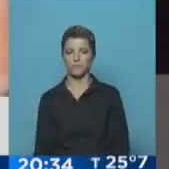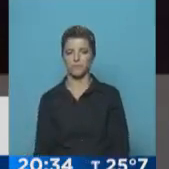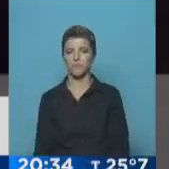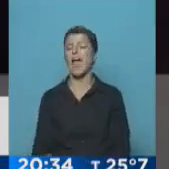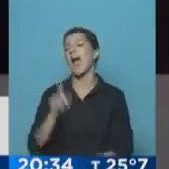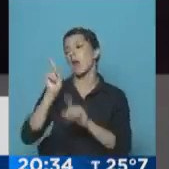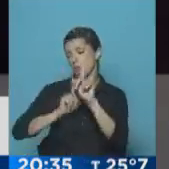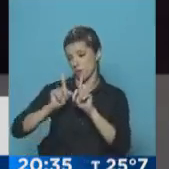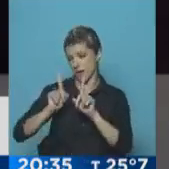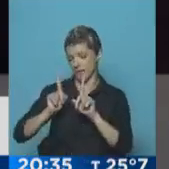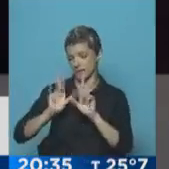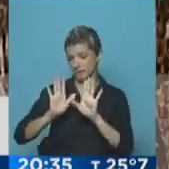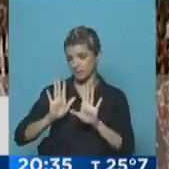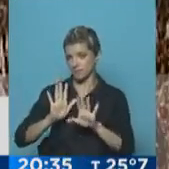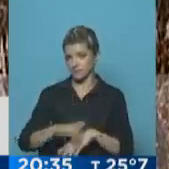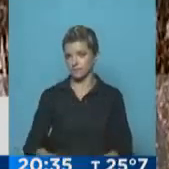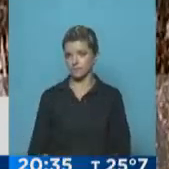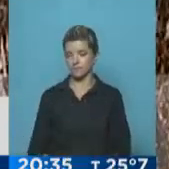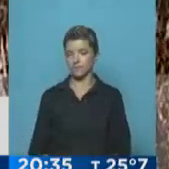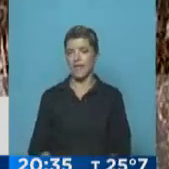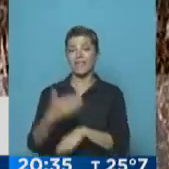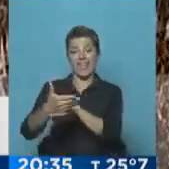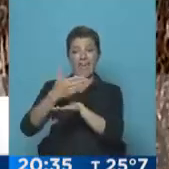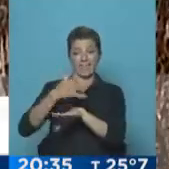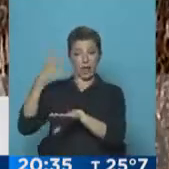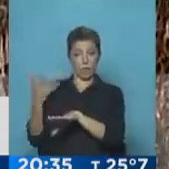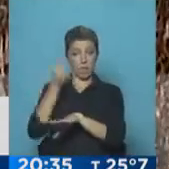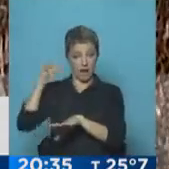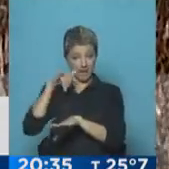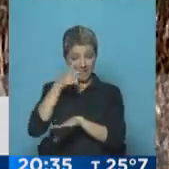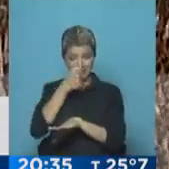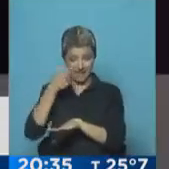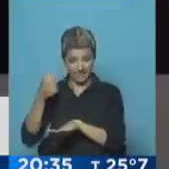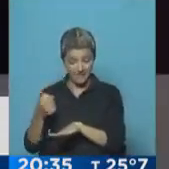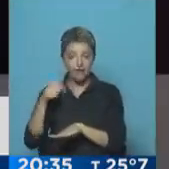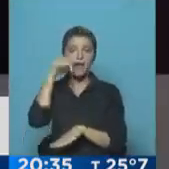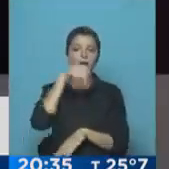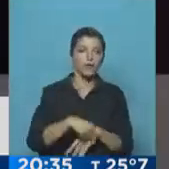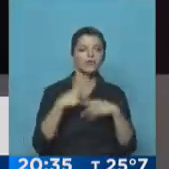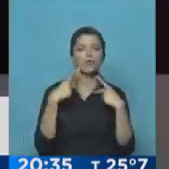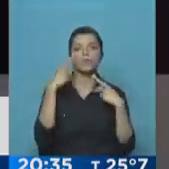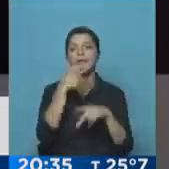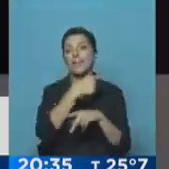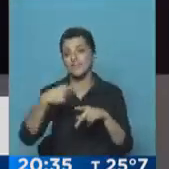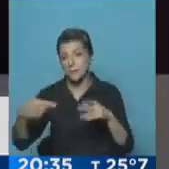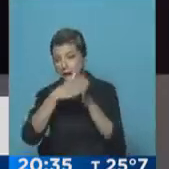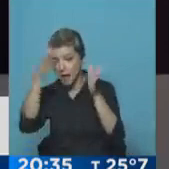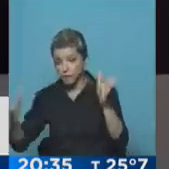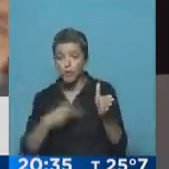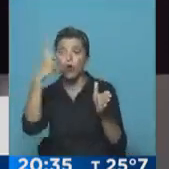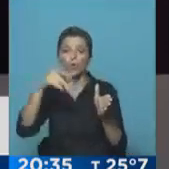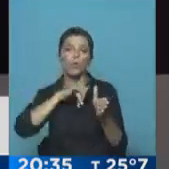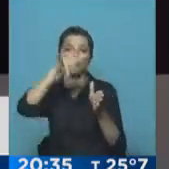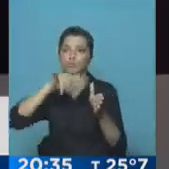algunas de las cuales, antes de recuperáramos aerolíneas, iban 2 vuelos semanales por semana, porque no